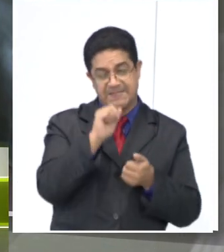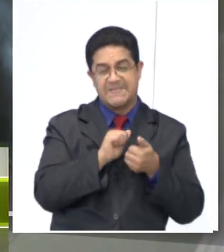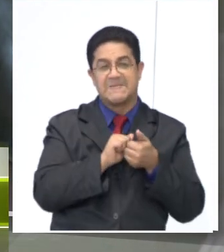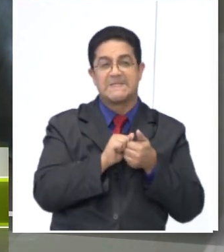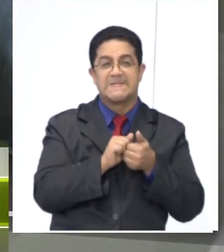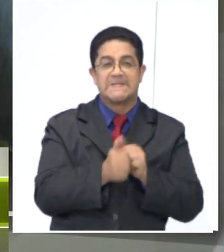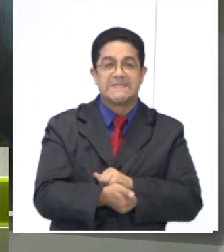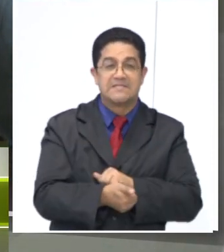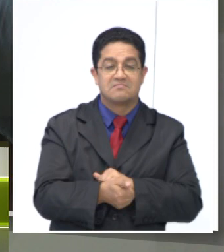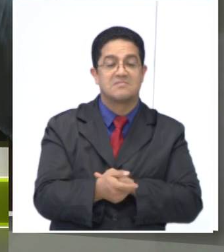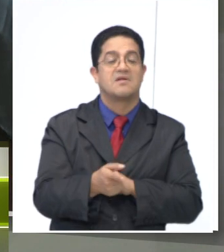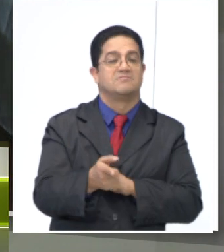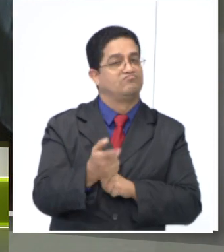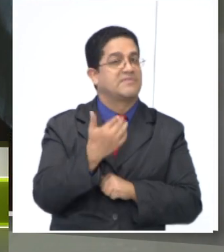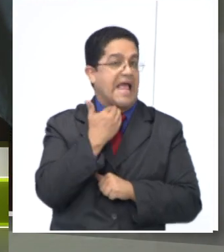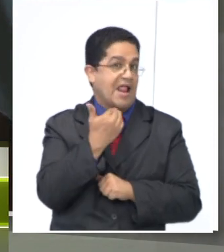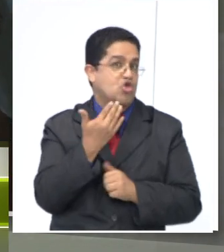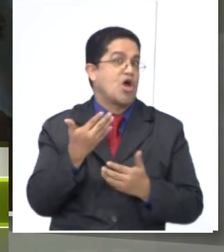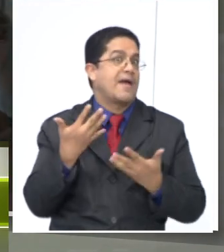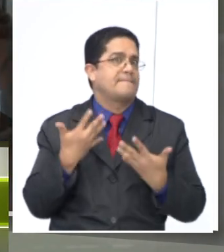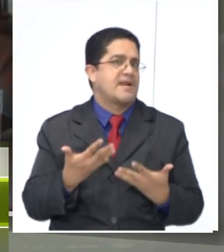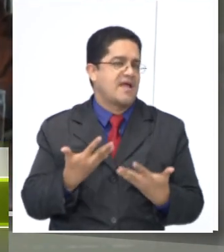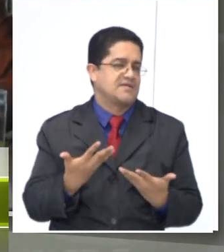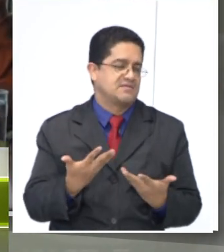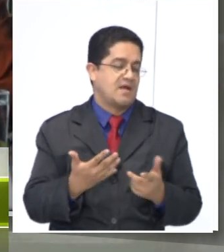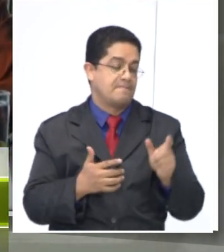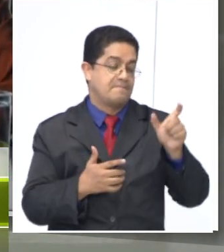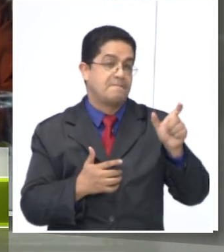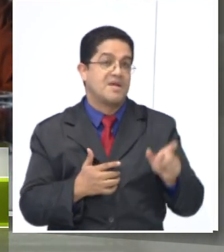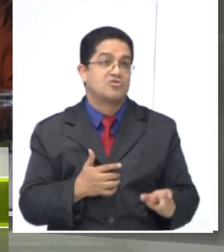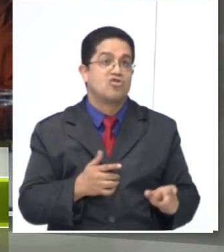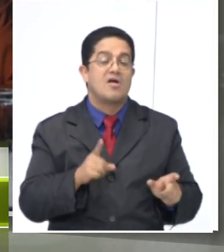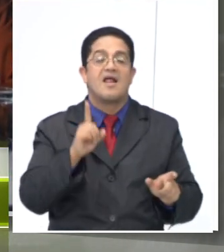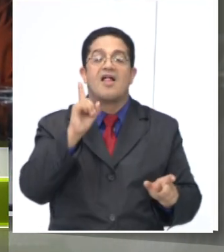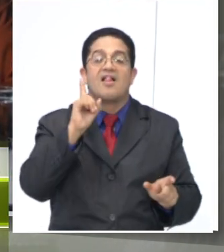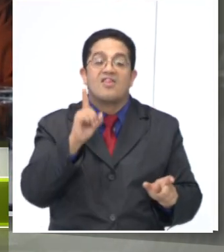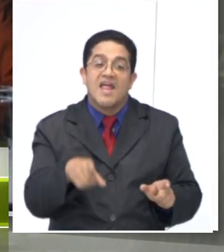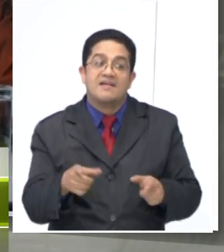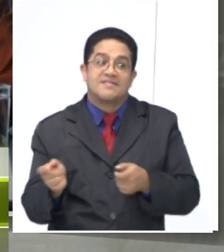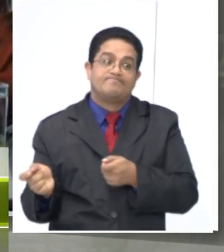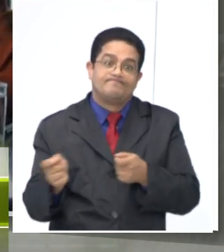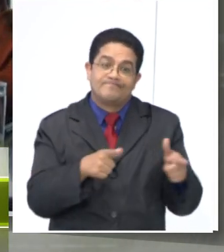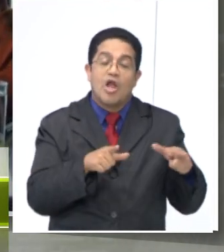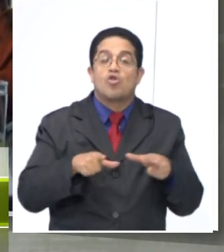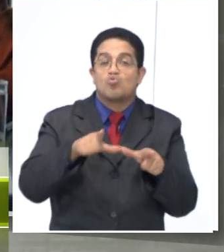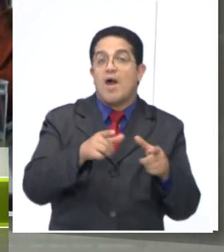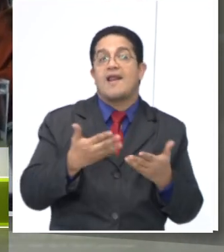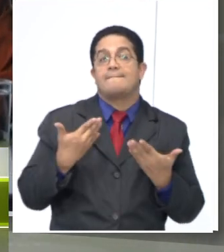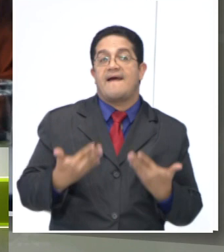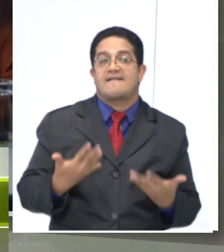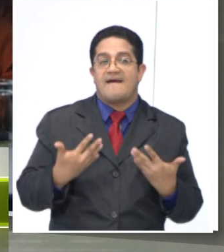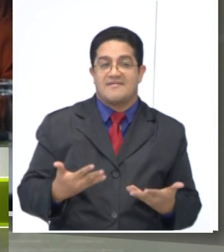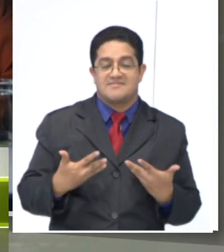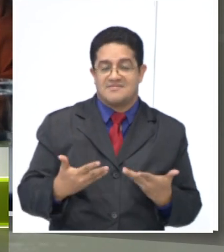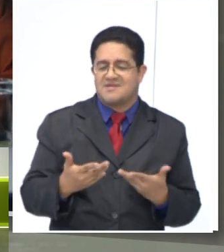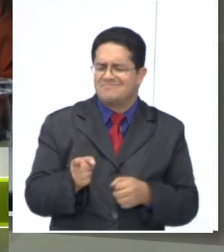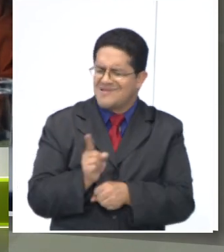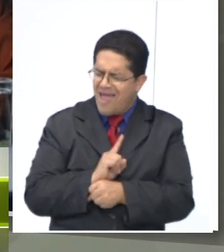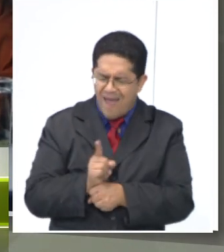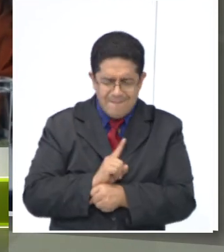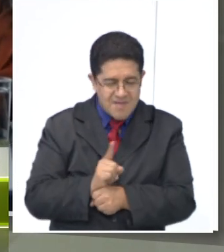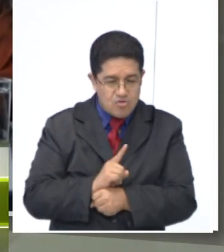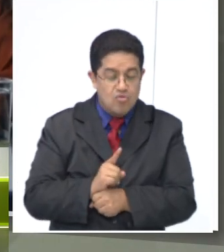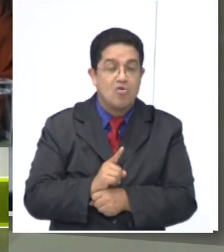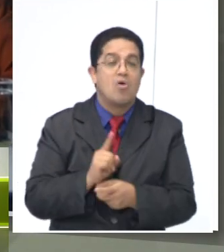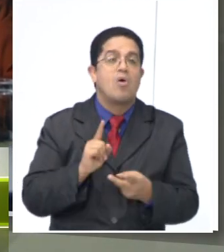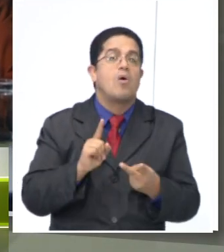es una emergencia hasta que se demuestre lo contrario. Y es una persona que debe ser trasladada a un servicio de emergencias cuanto antes, salvo que ya